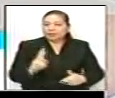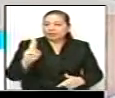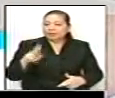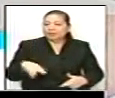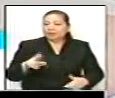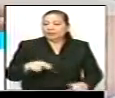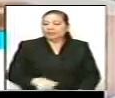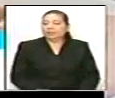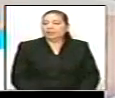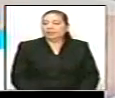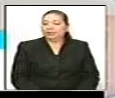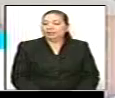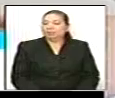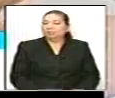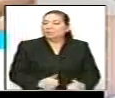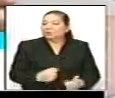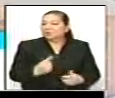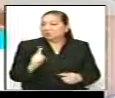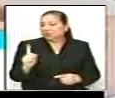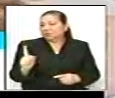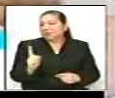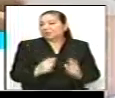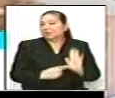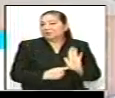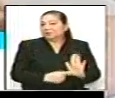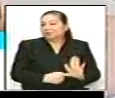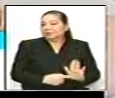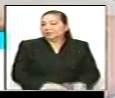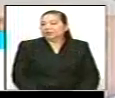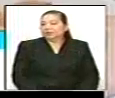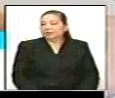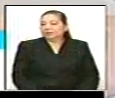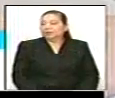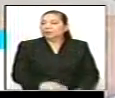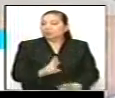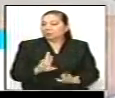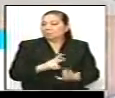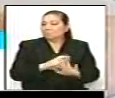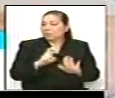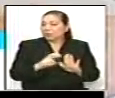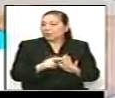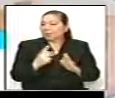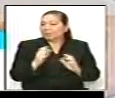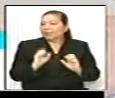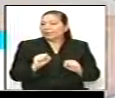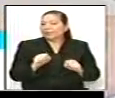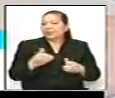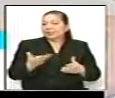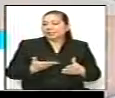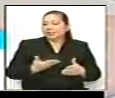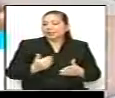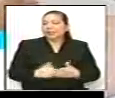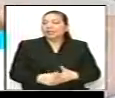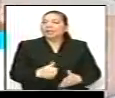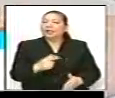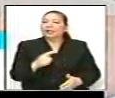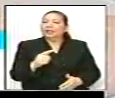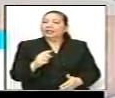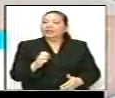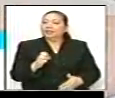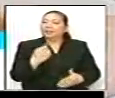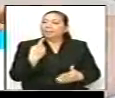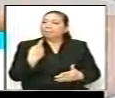¿no? En las cuales cada distrito va a presentar, como voy a repetir, sus ideas de proyecto para que sean considerados allí. AT va a